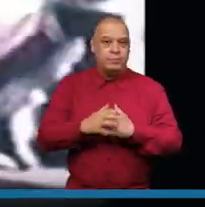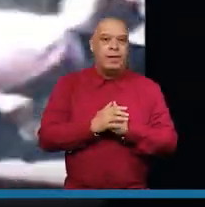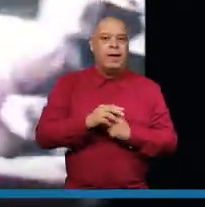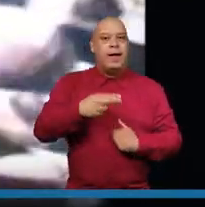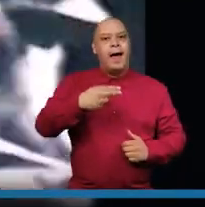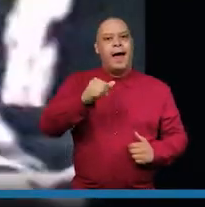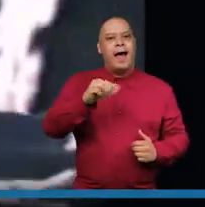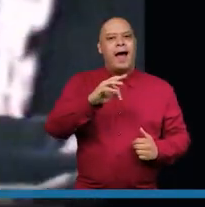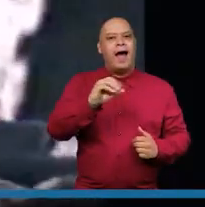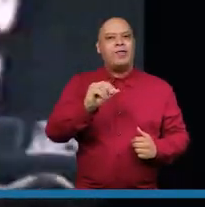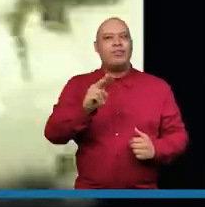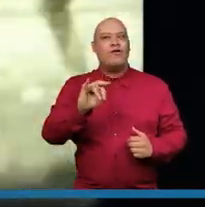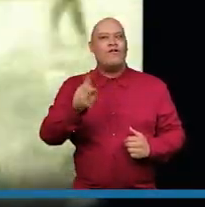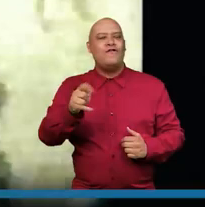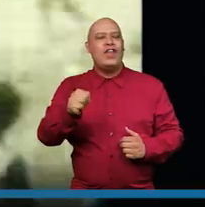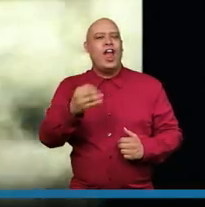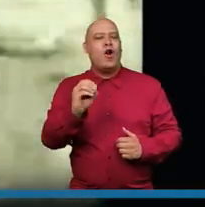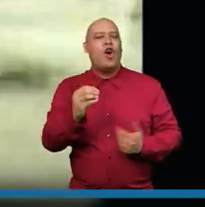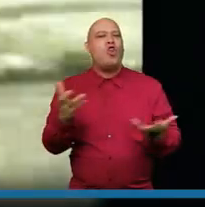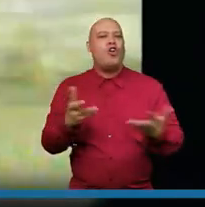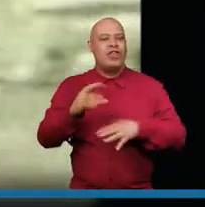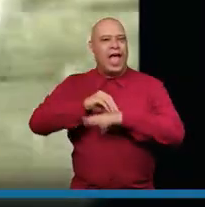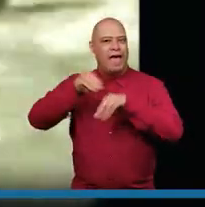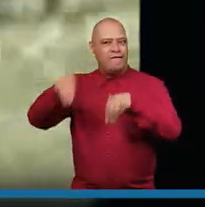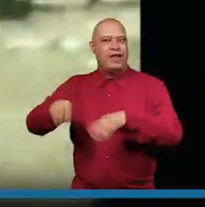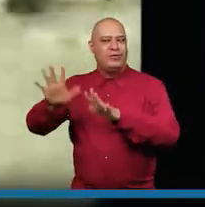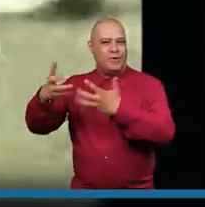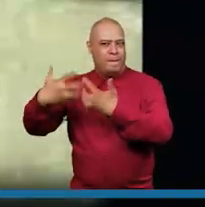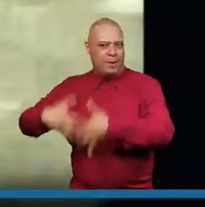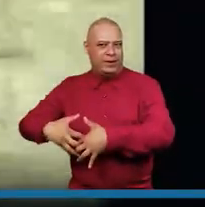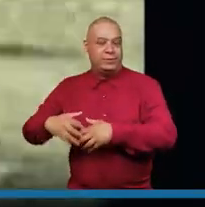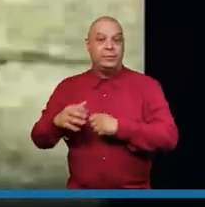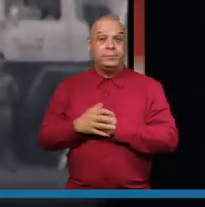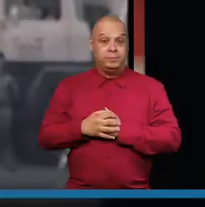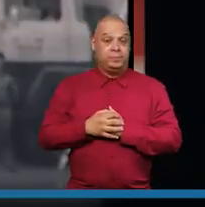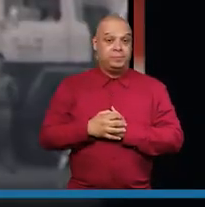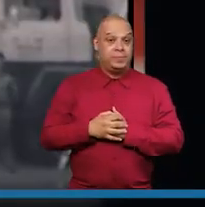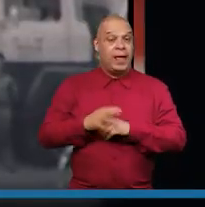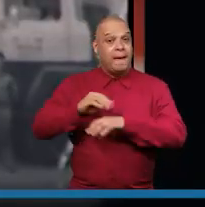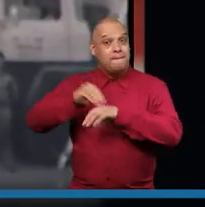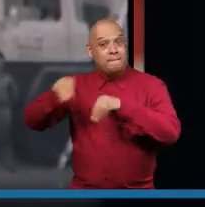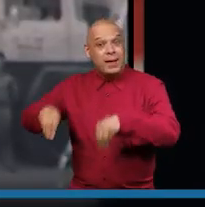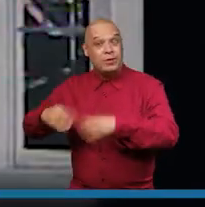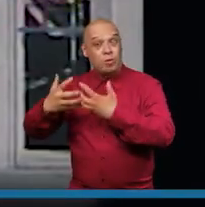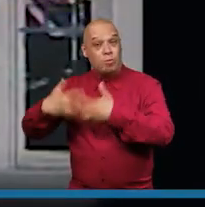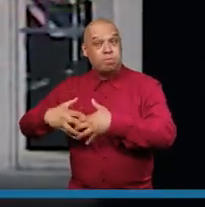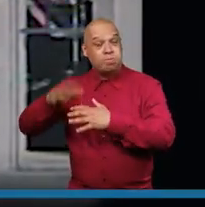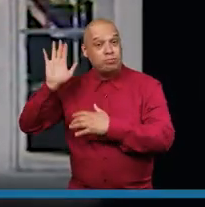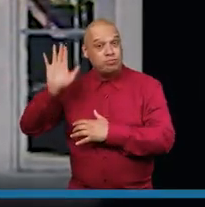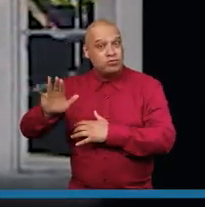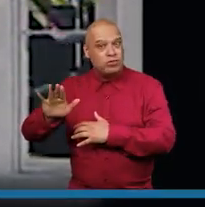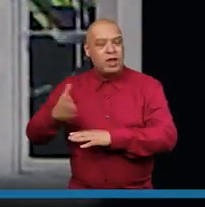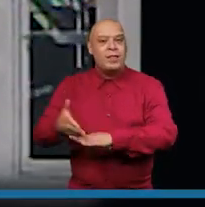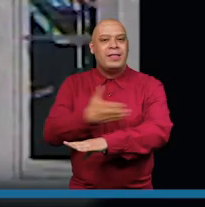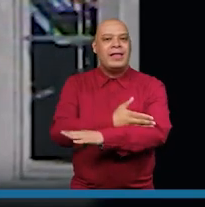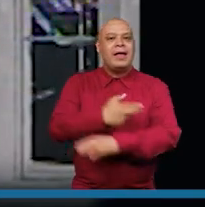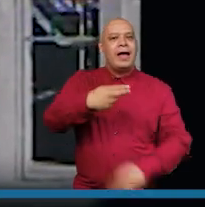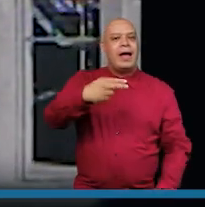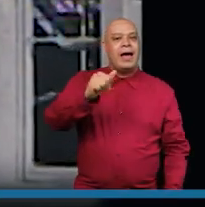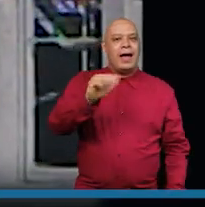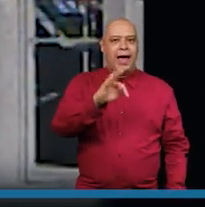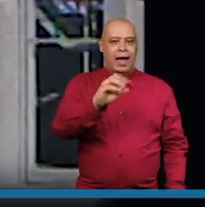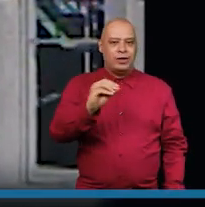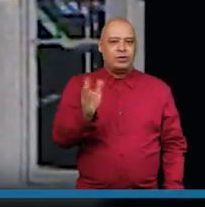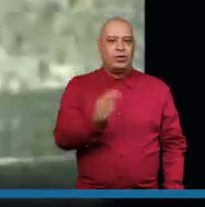fábrica de Hato Viejo a principios del siglo XX, fue en Bello, no en Medellín. Y por eso, Bello, que se llamaba Hato